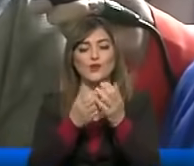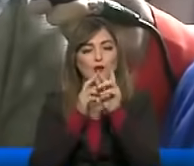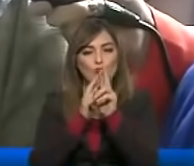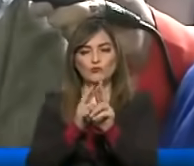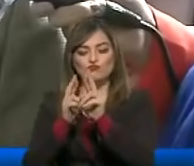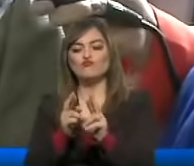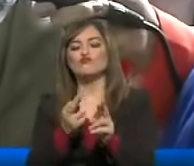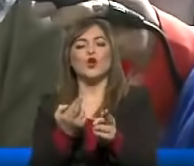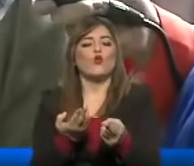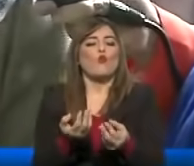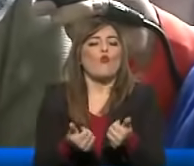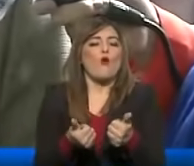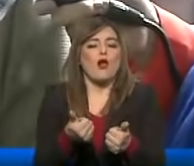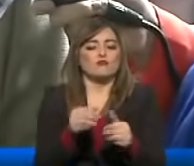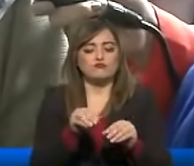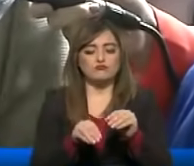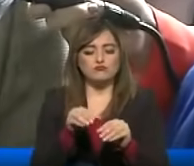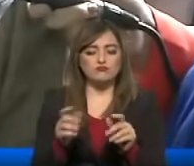se ha conformado. Quiero